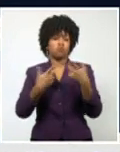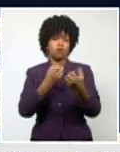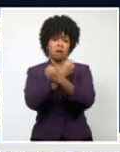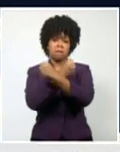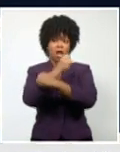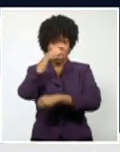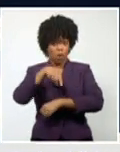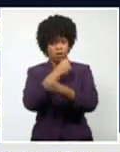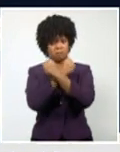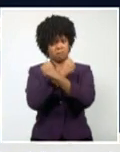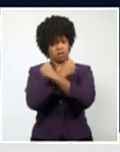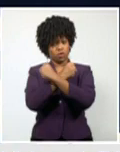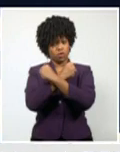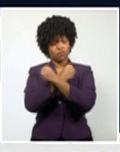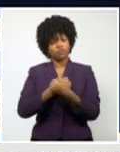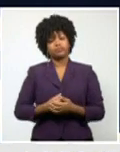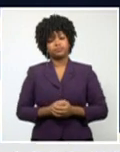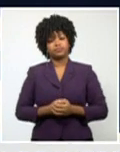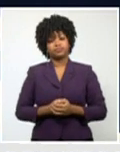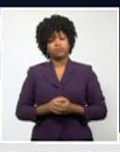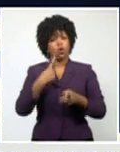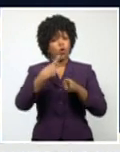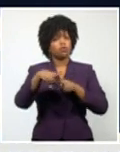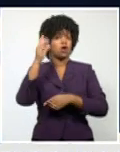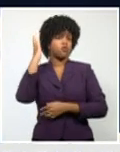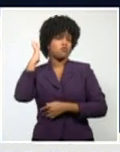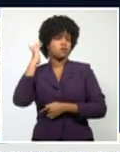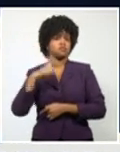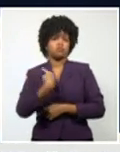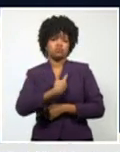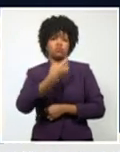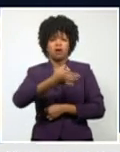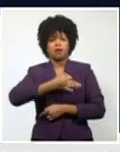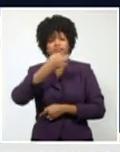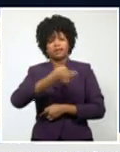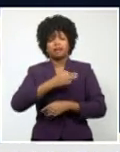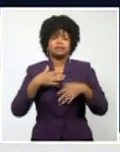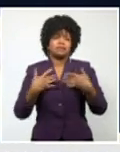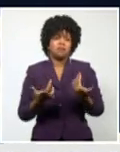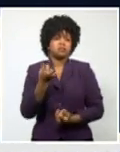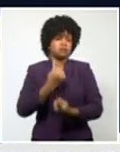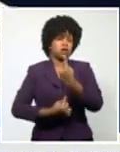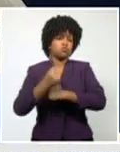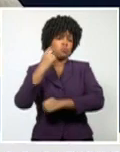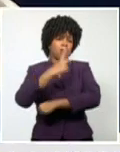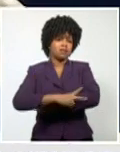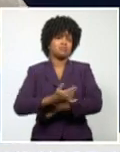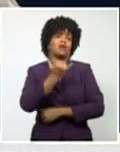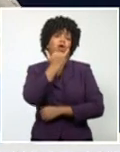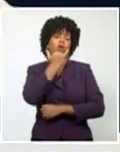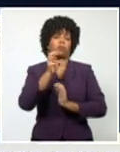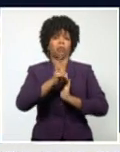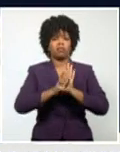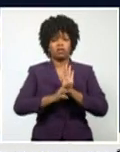que en otras conferencias hemos explicado lo que ha pasado en algunos países. Incluso lo